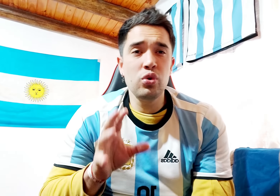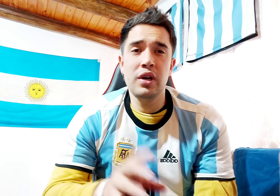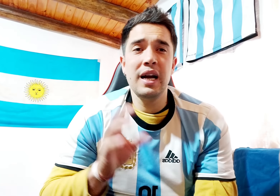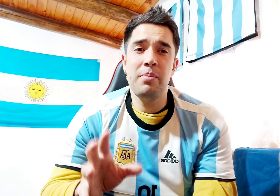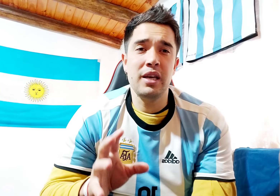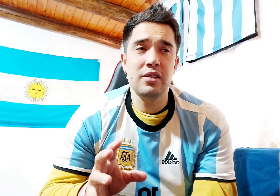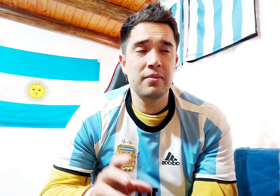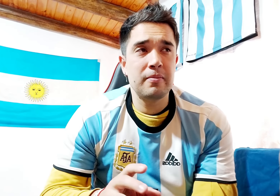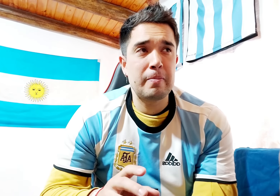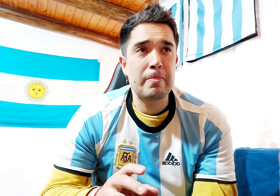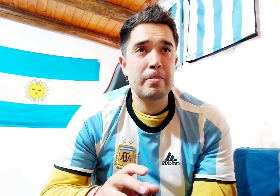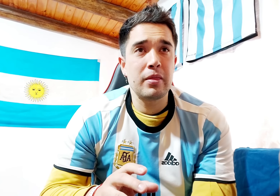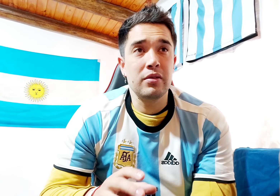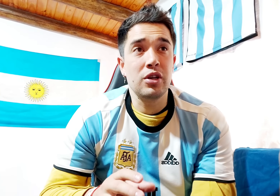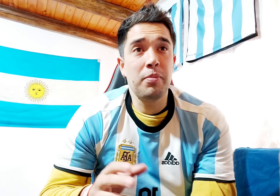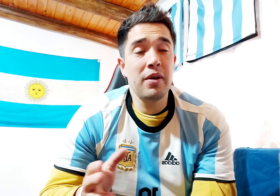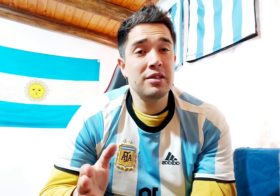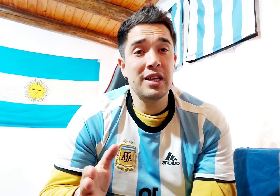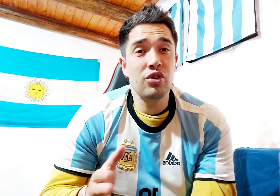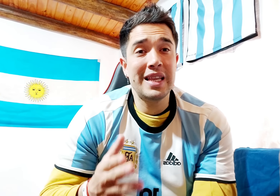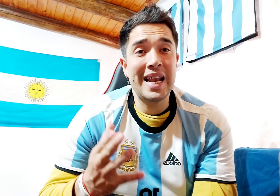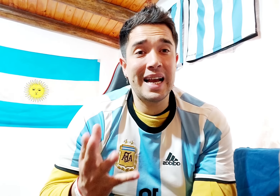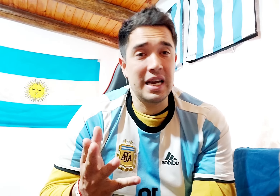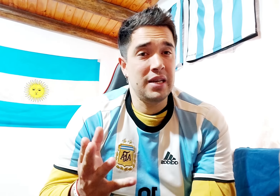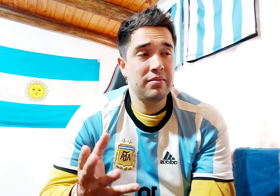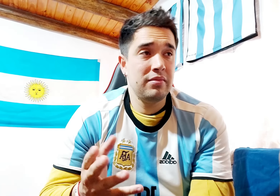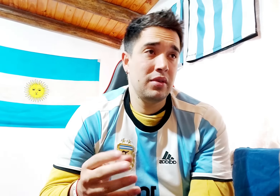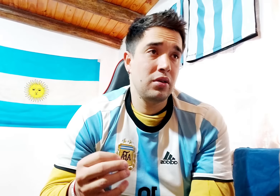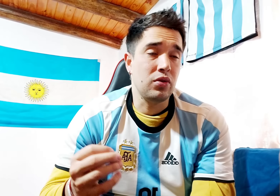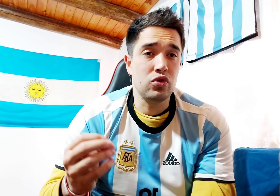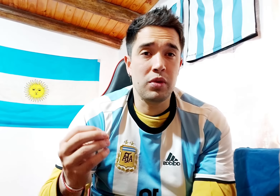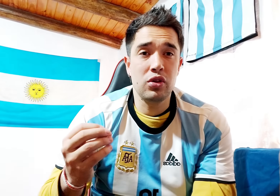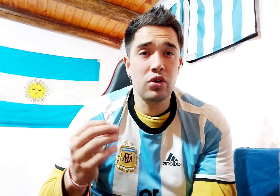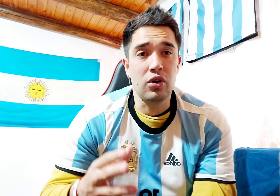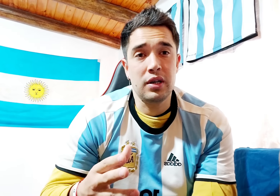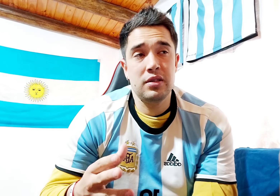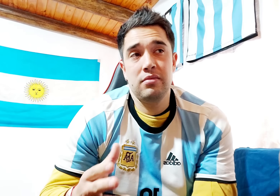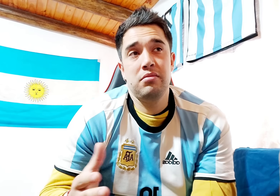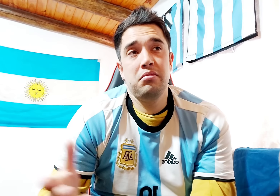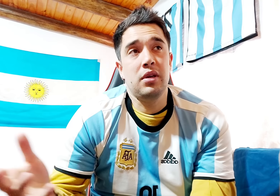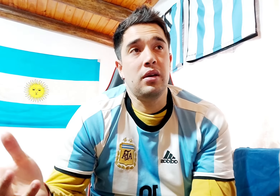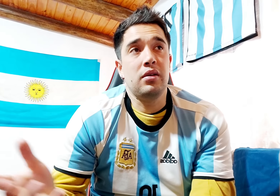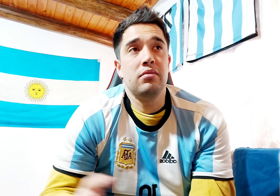el futuro de cada país? Si los pibes están todo el día en la calle, consumiendo drogas,